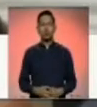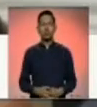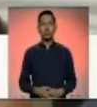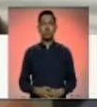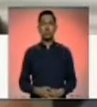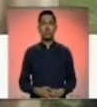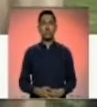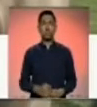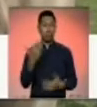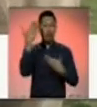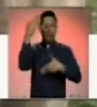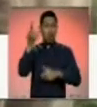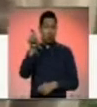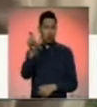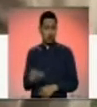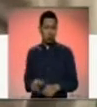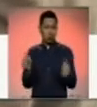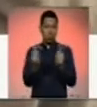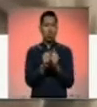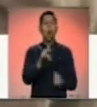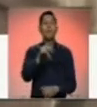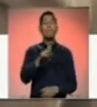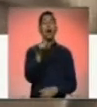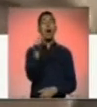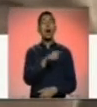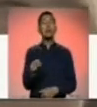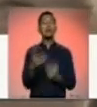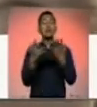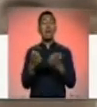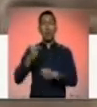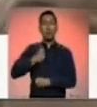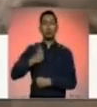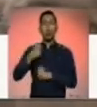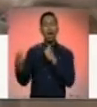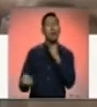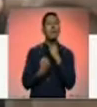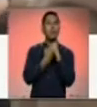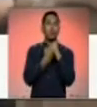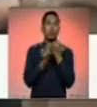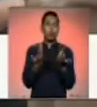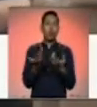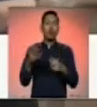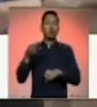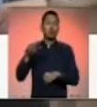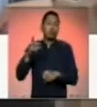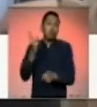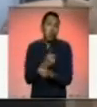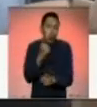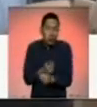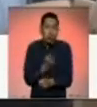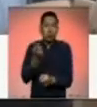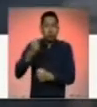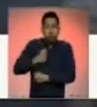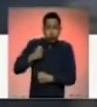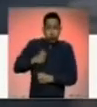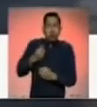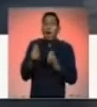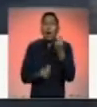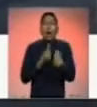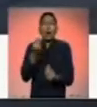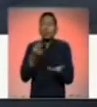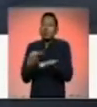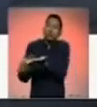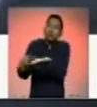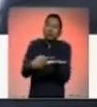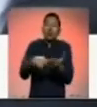Insistentemente, el político vinculado a Andrés Páez busca el apoyo de los miembros de las Fuerzas Armadas y para influir en las filas militares, se reúne en los exteriores